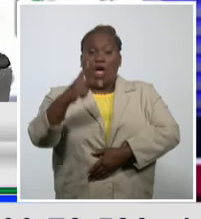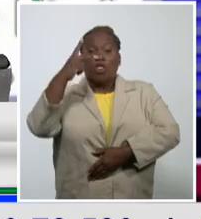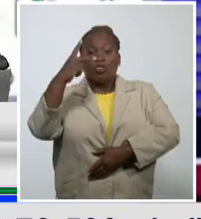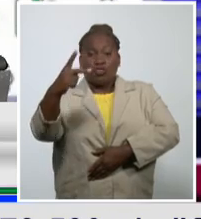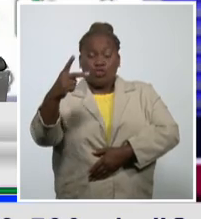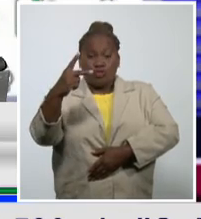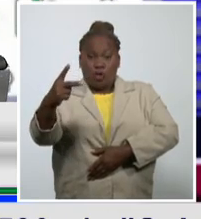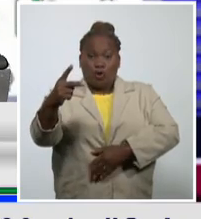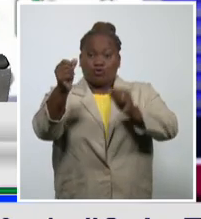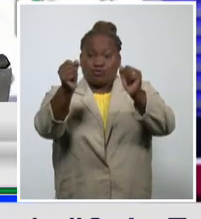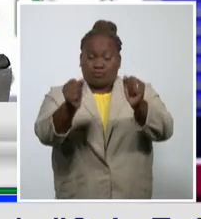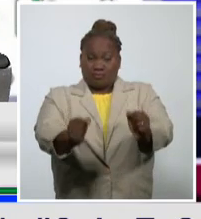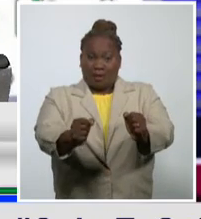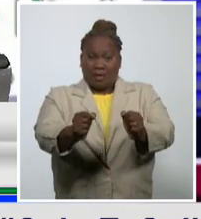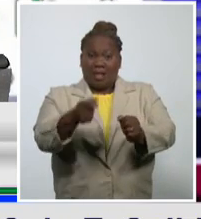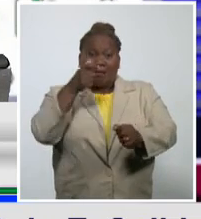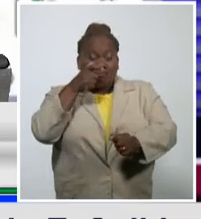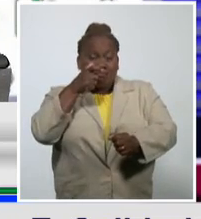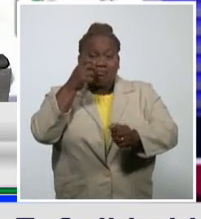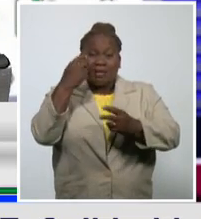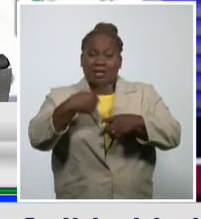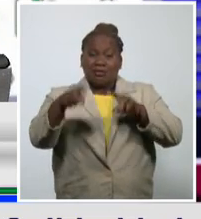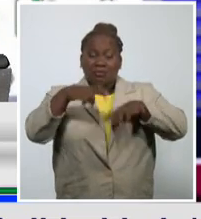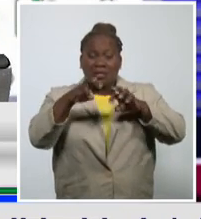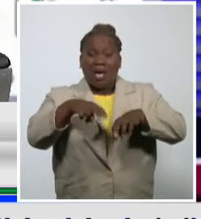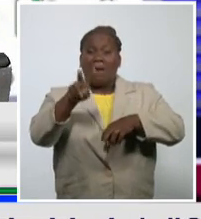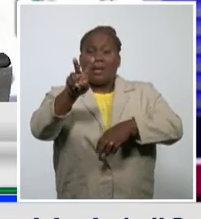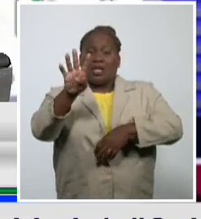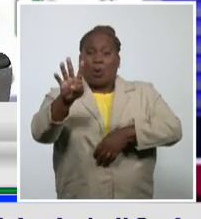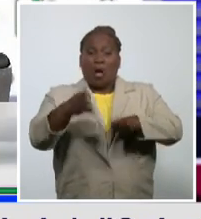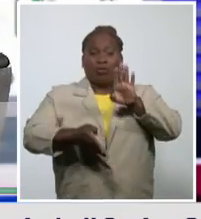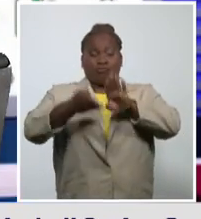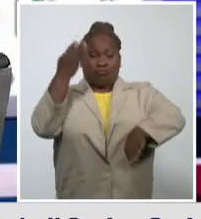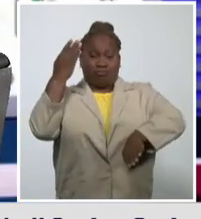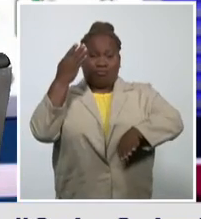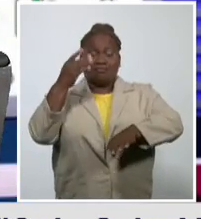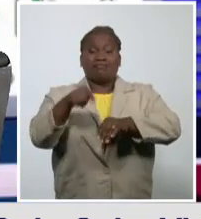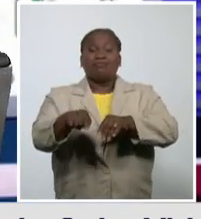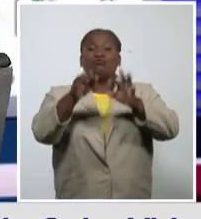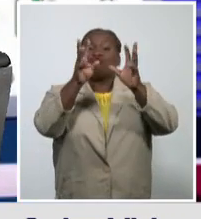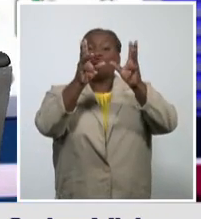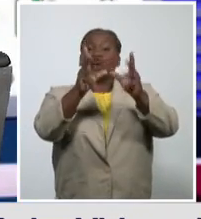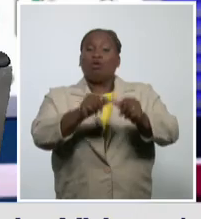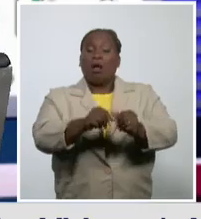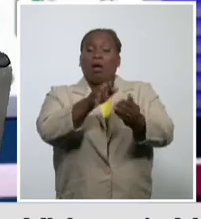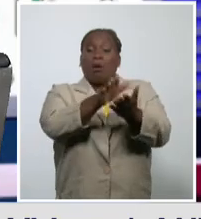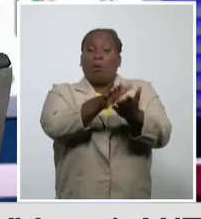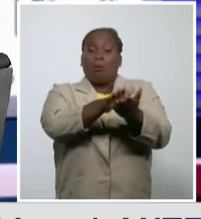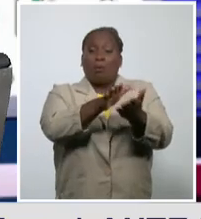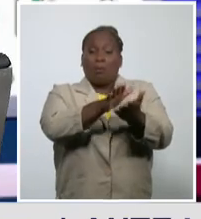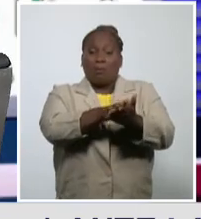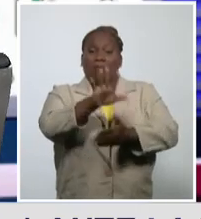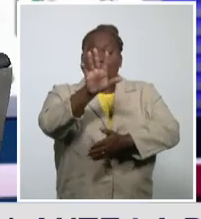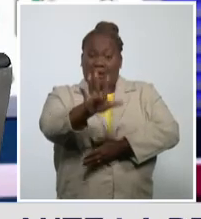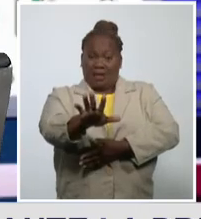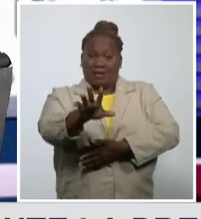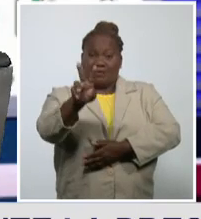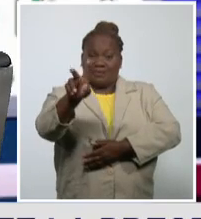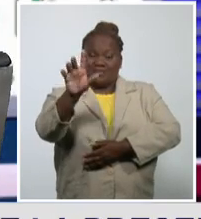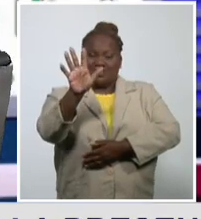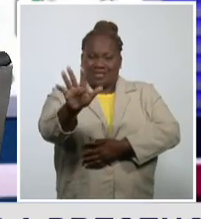se mantienen y se otorgaron 24 altas médicas para un acumulado total de